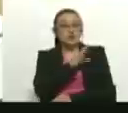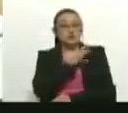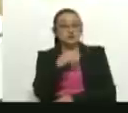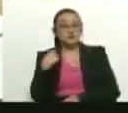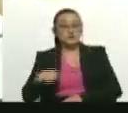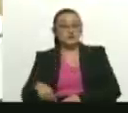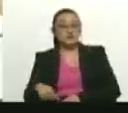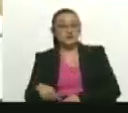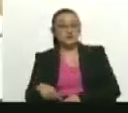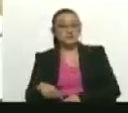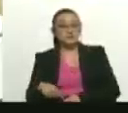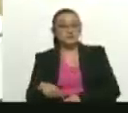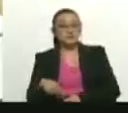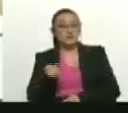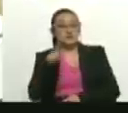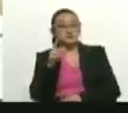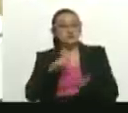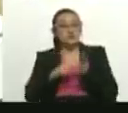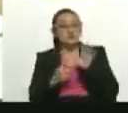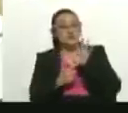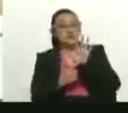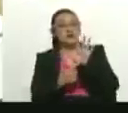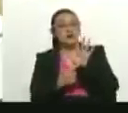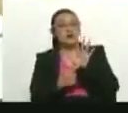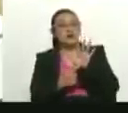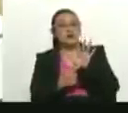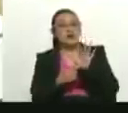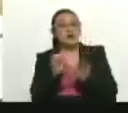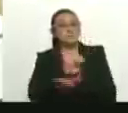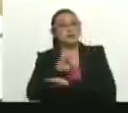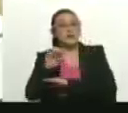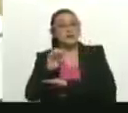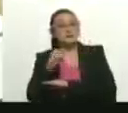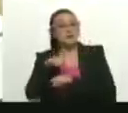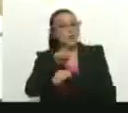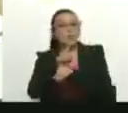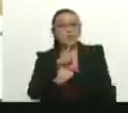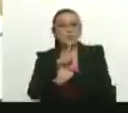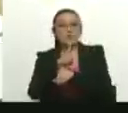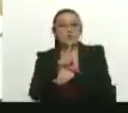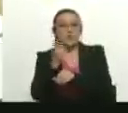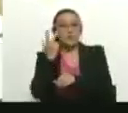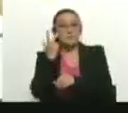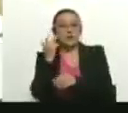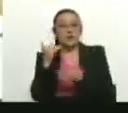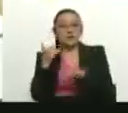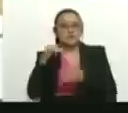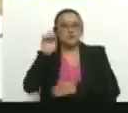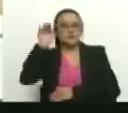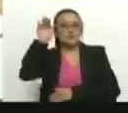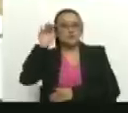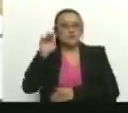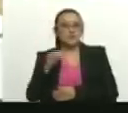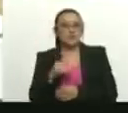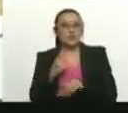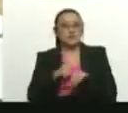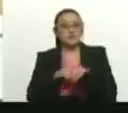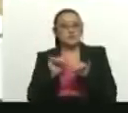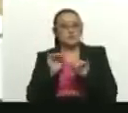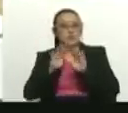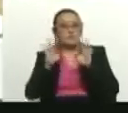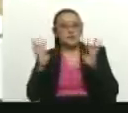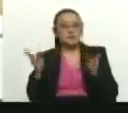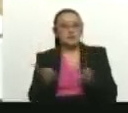chinas. Eso es una demostración en un momento de emergencia único para nuestra generación, que fue el tiempo de la